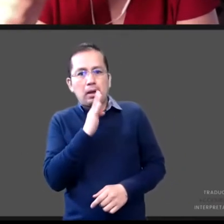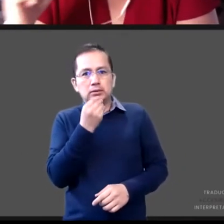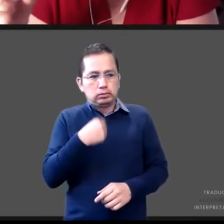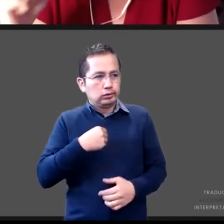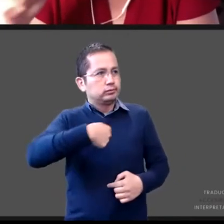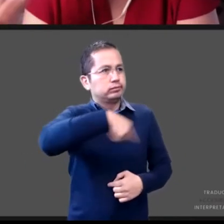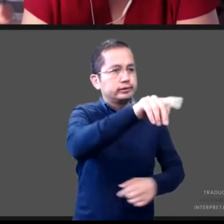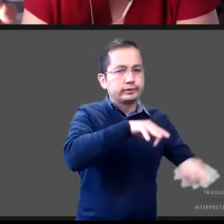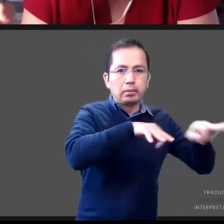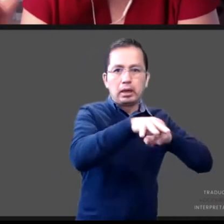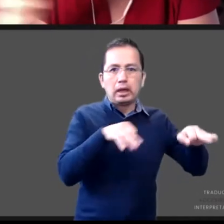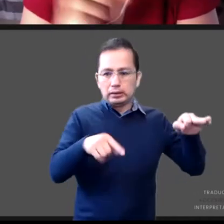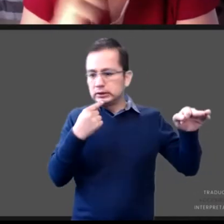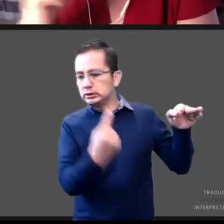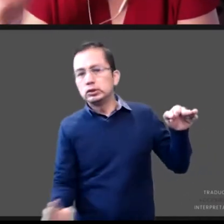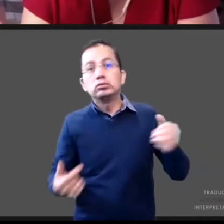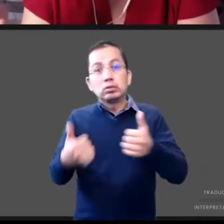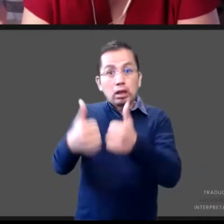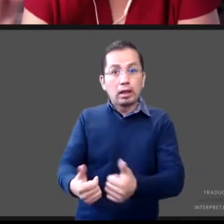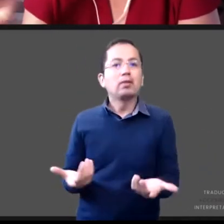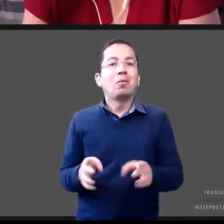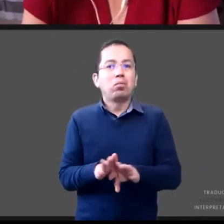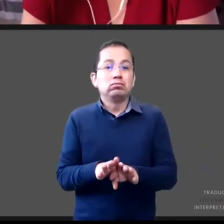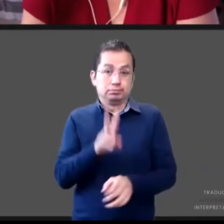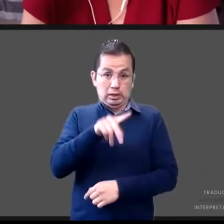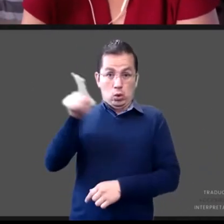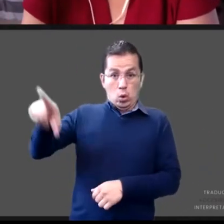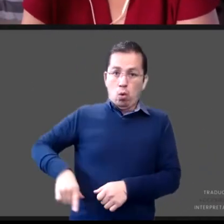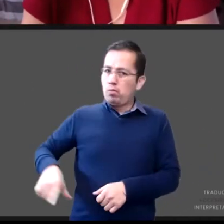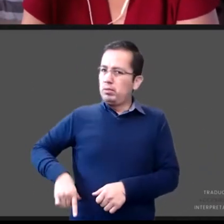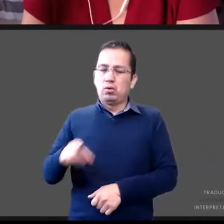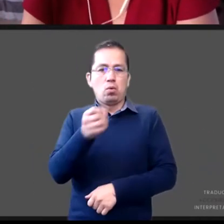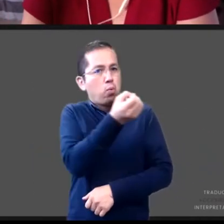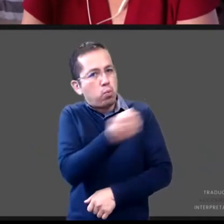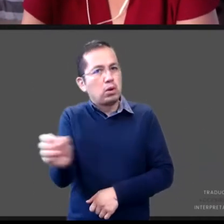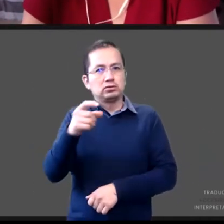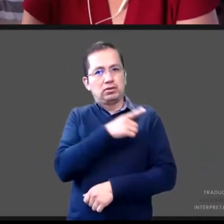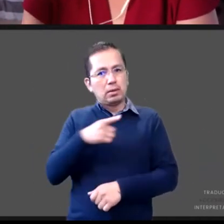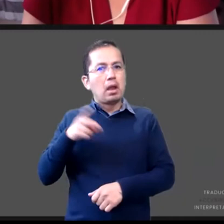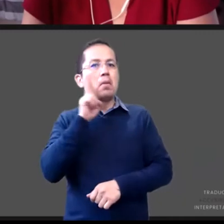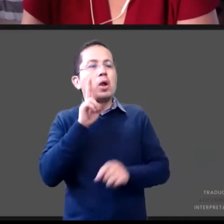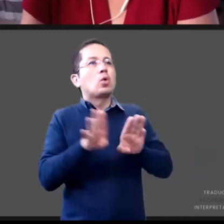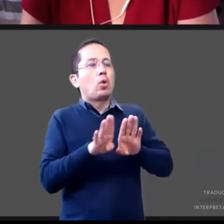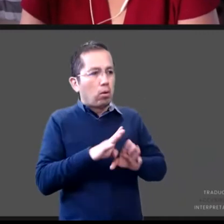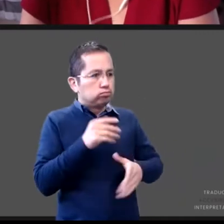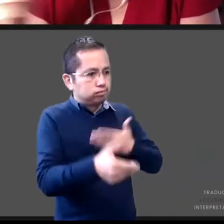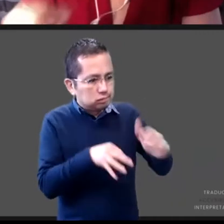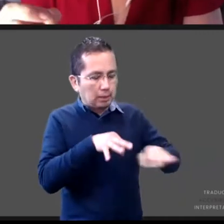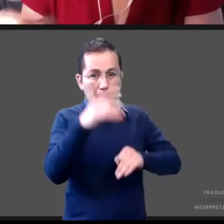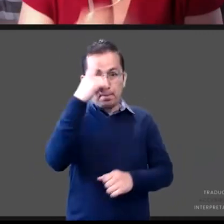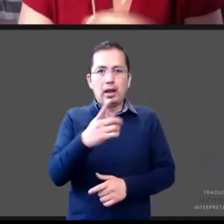a las autoridades es pensar cómo vamos a conciliar ese regreso a la actividad productiva por parte de los padres y cuidadores